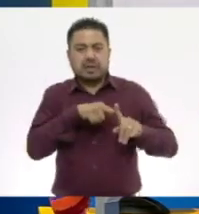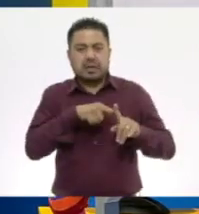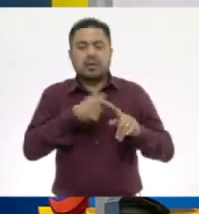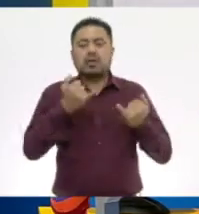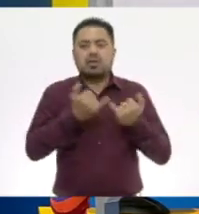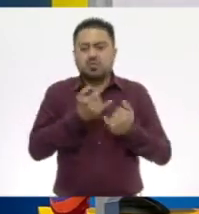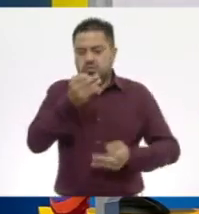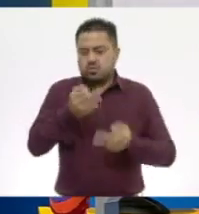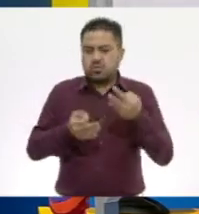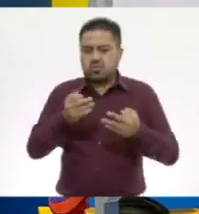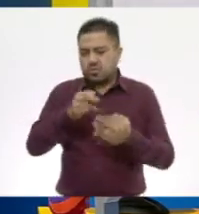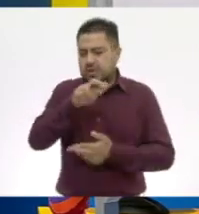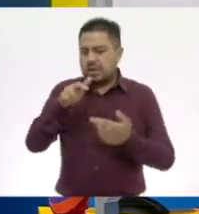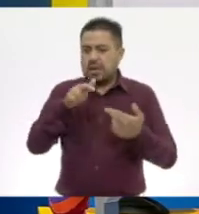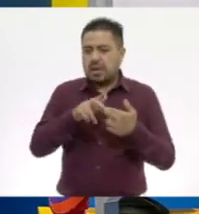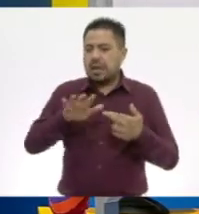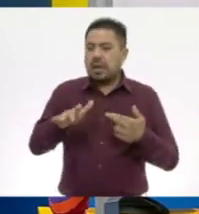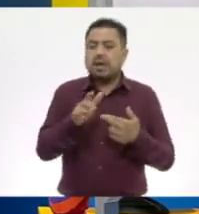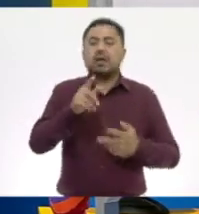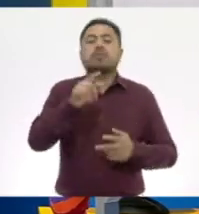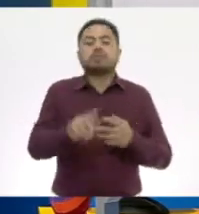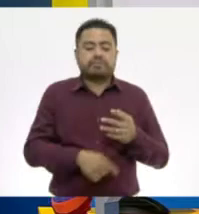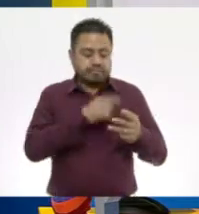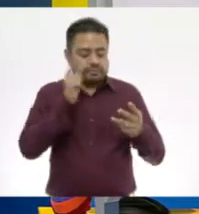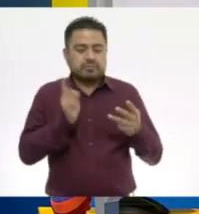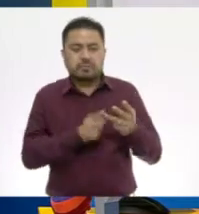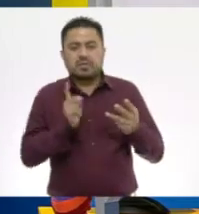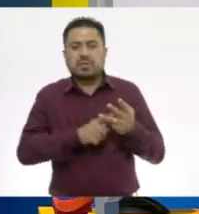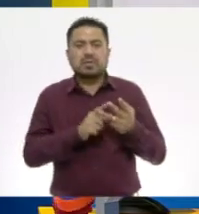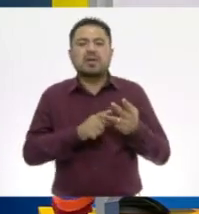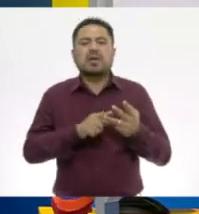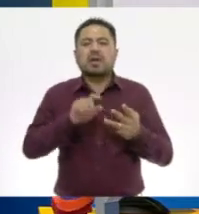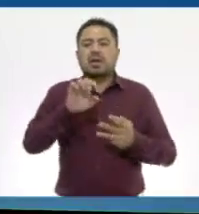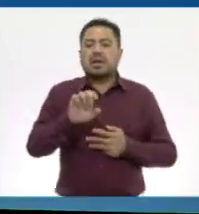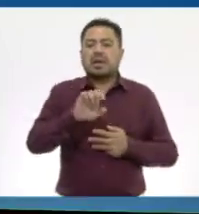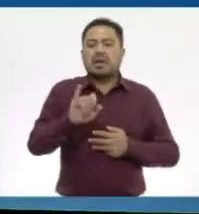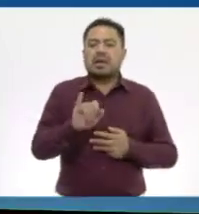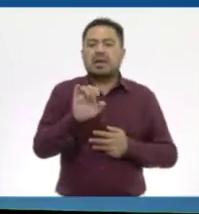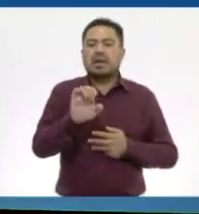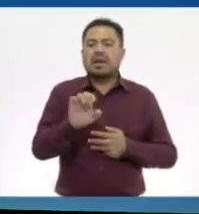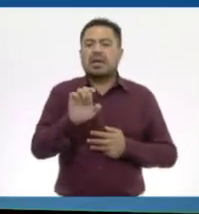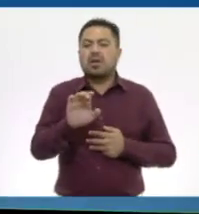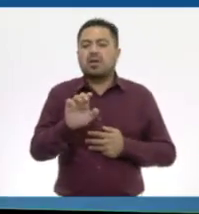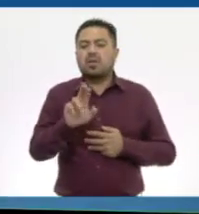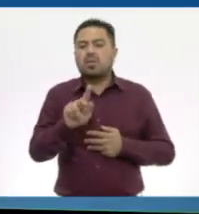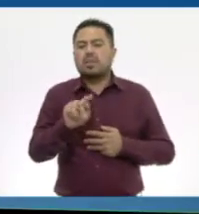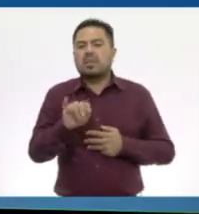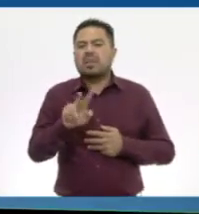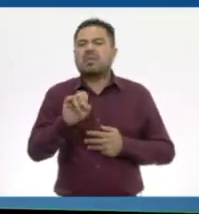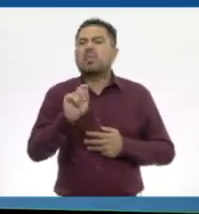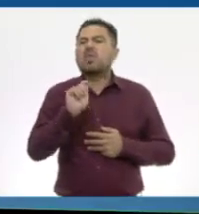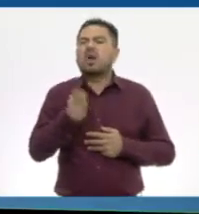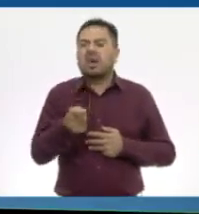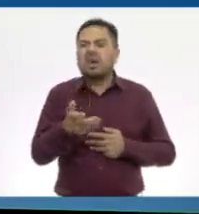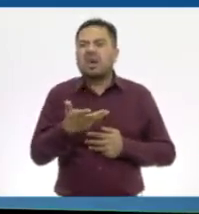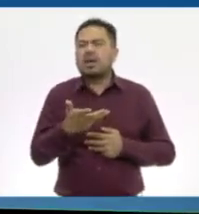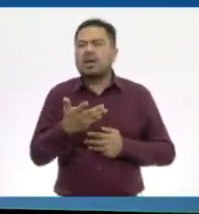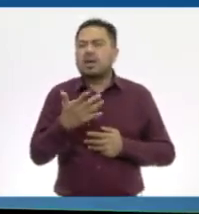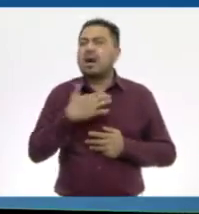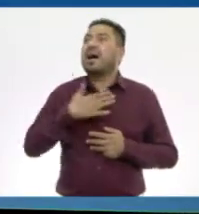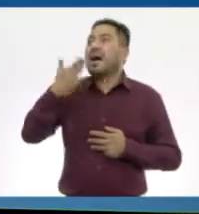los juzgados de distrito. Y finalmente, el poder ejecutivo... Ah, el poder ejecutivo. Yo